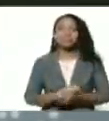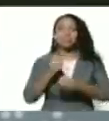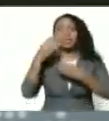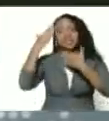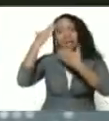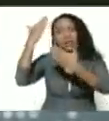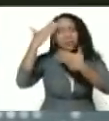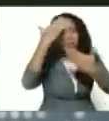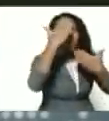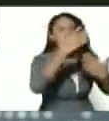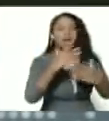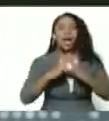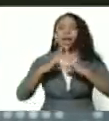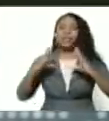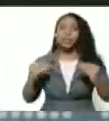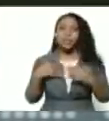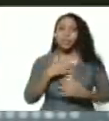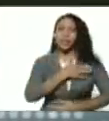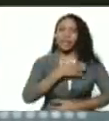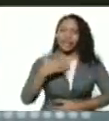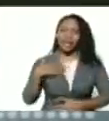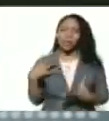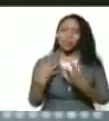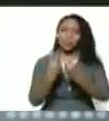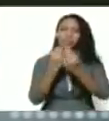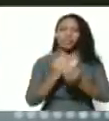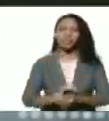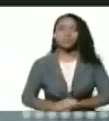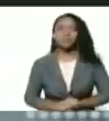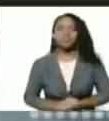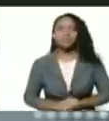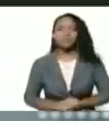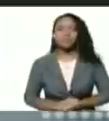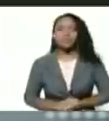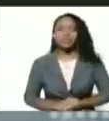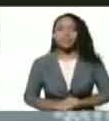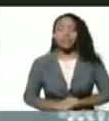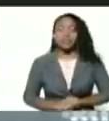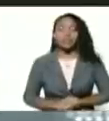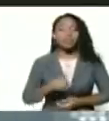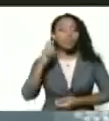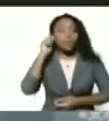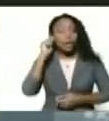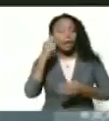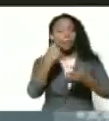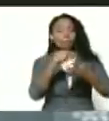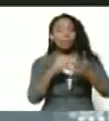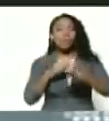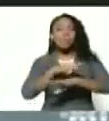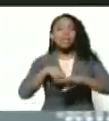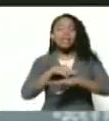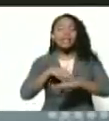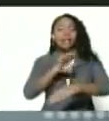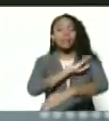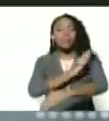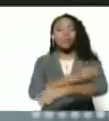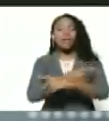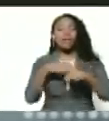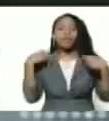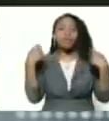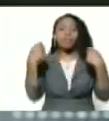saludos a todos, querida compañera Carolis Pérez González, ministra del Poder Popular